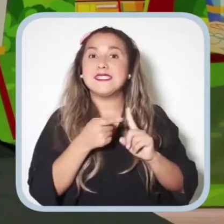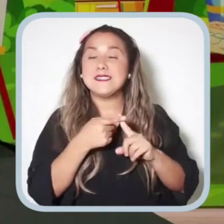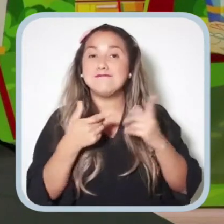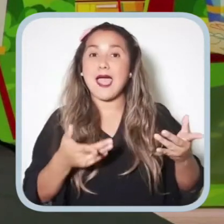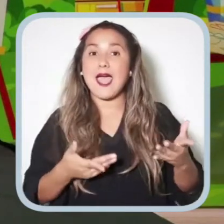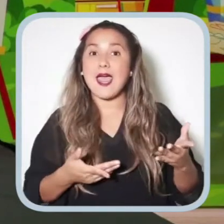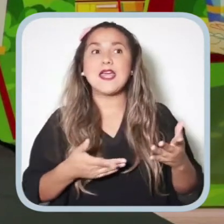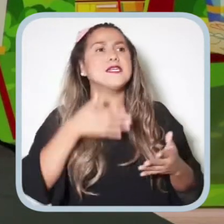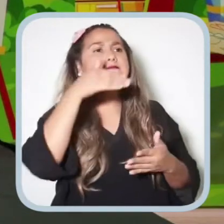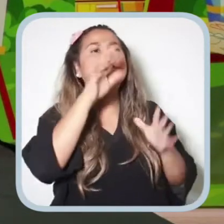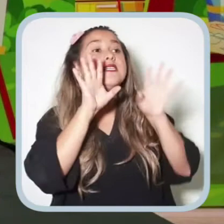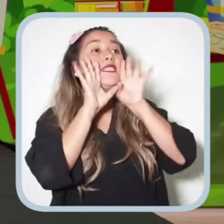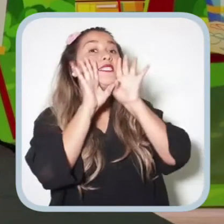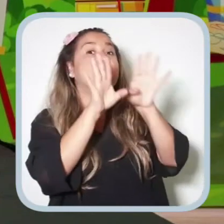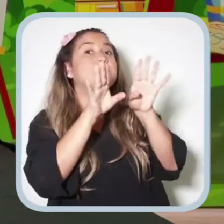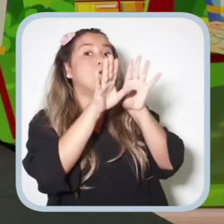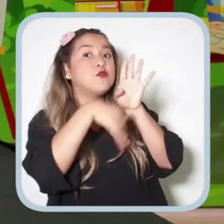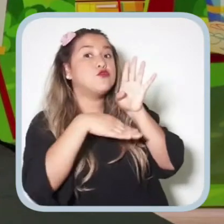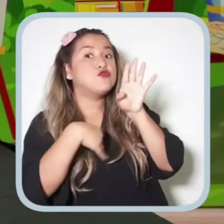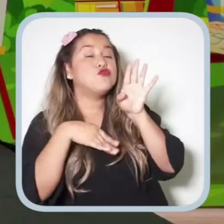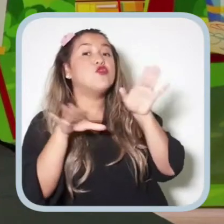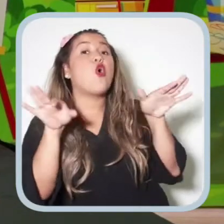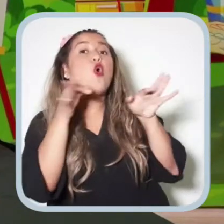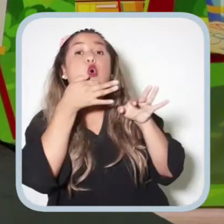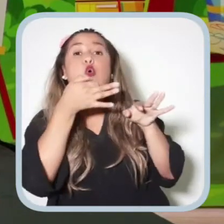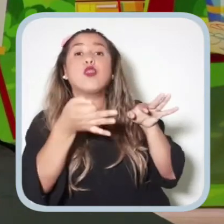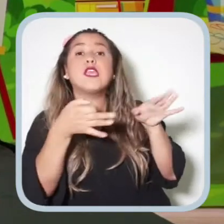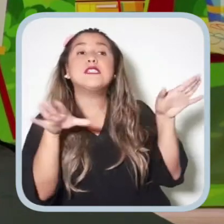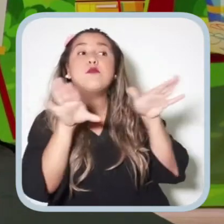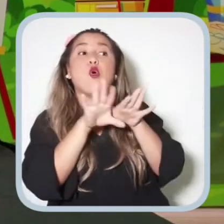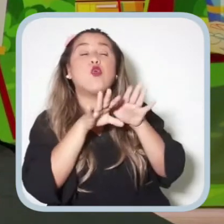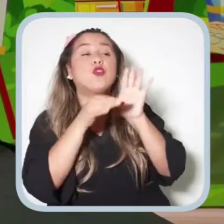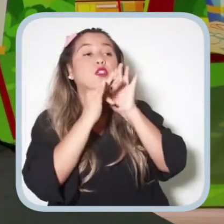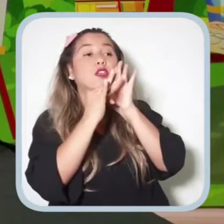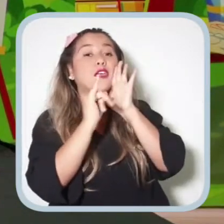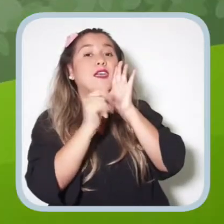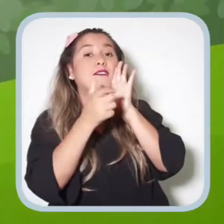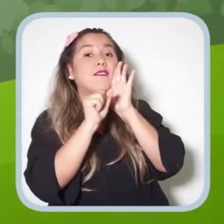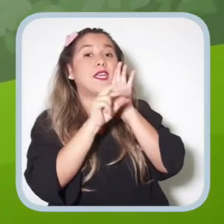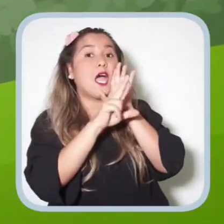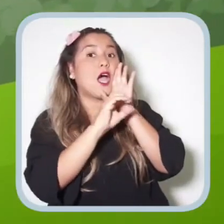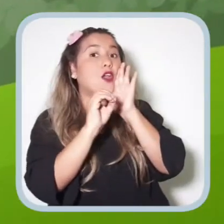Don Fígaro y juntos decimos ¡Fígaro!